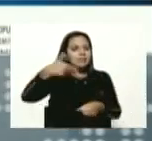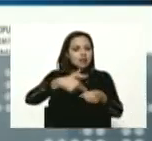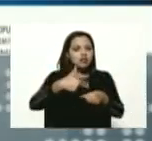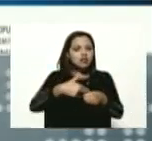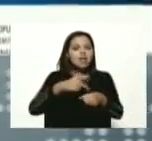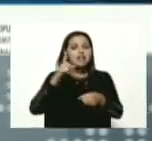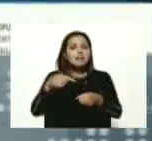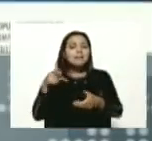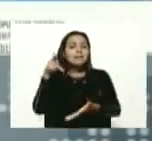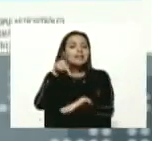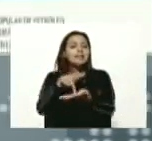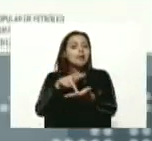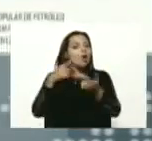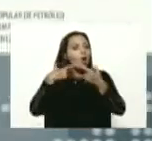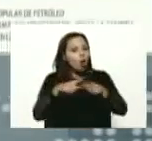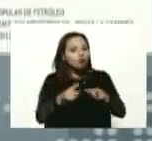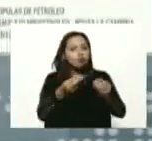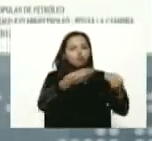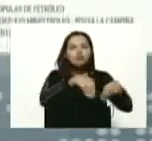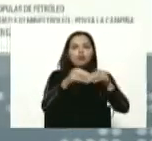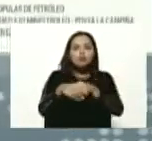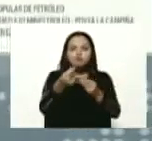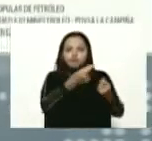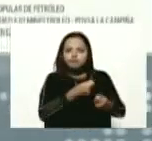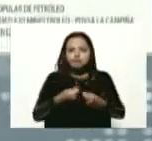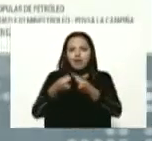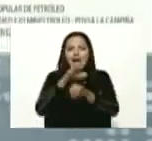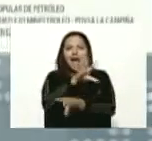en participar en otros negocios